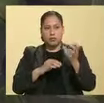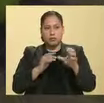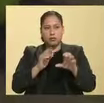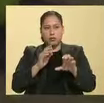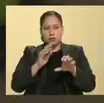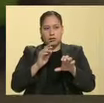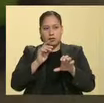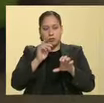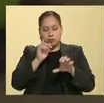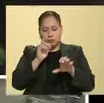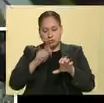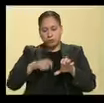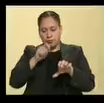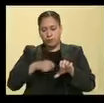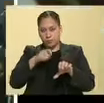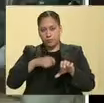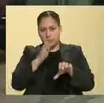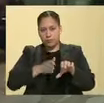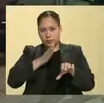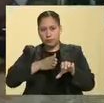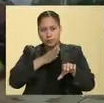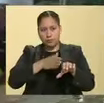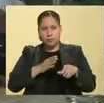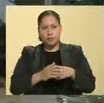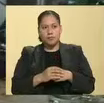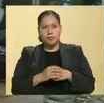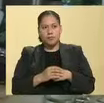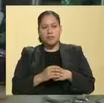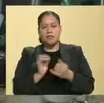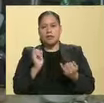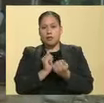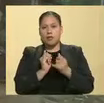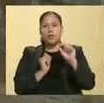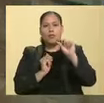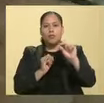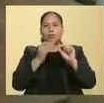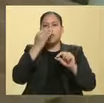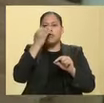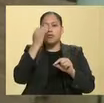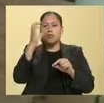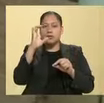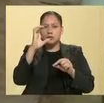picamos finamente. Le ponemos un poco de cilantro.